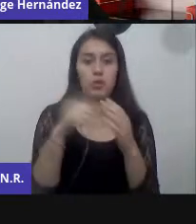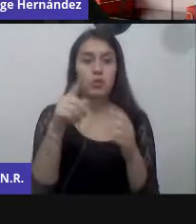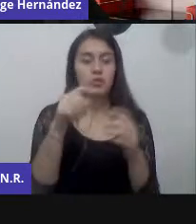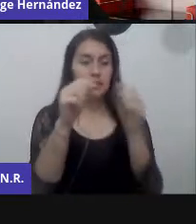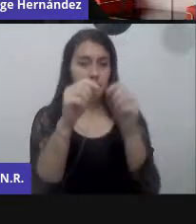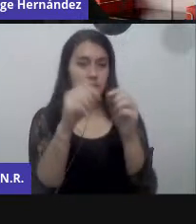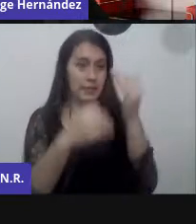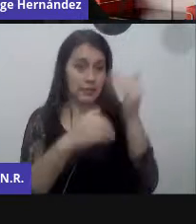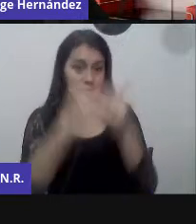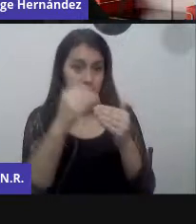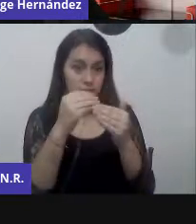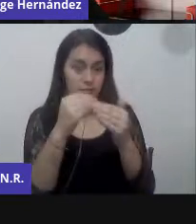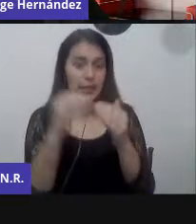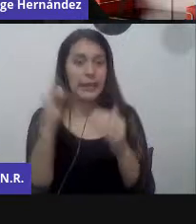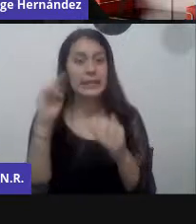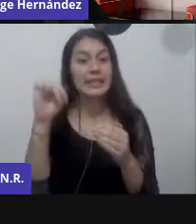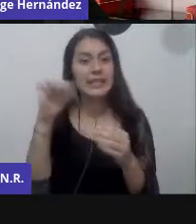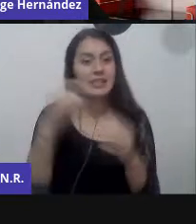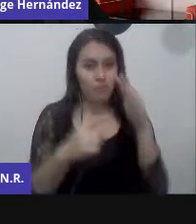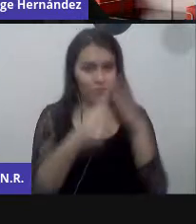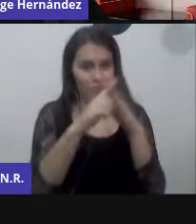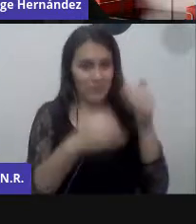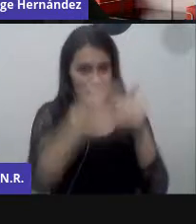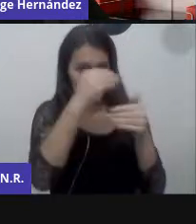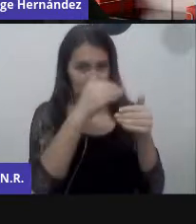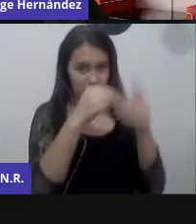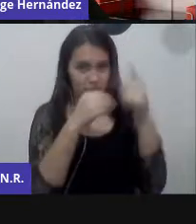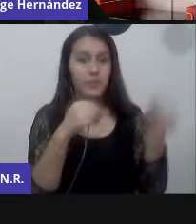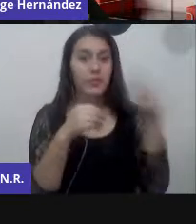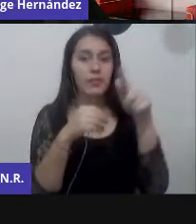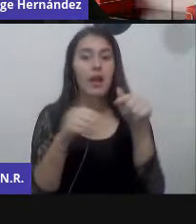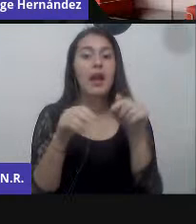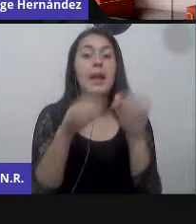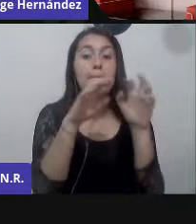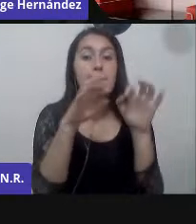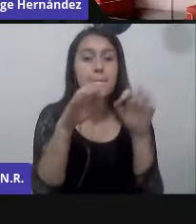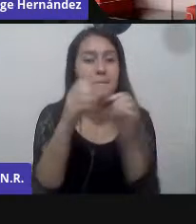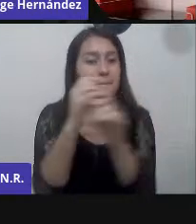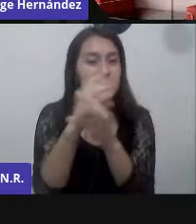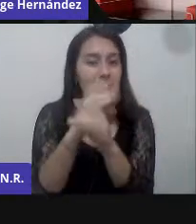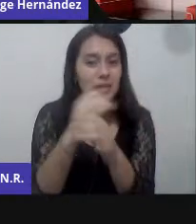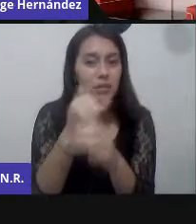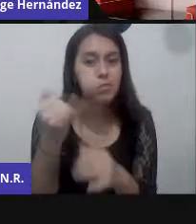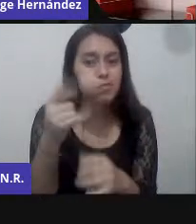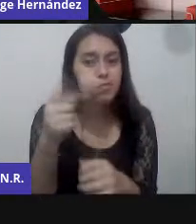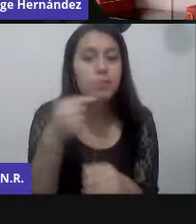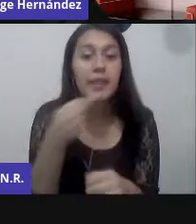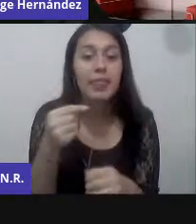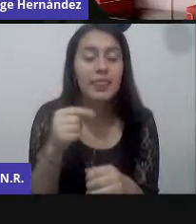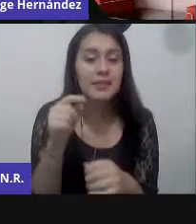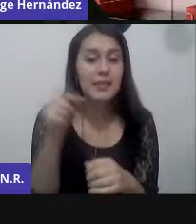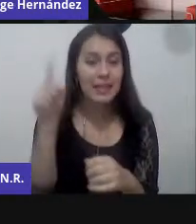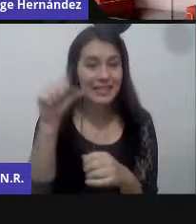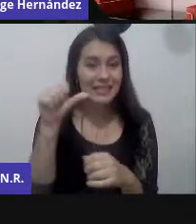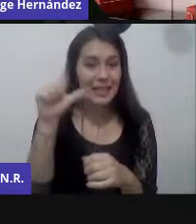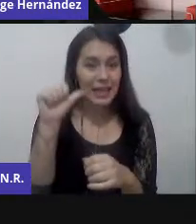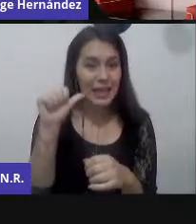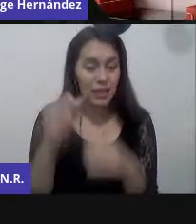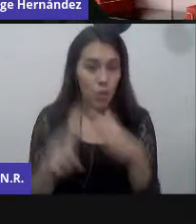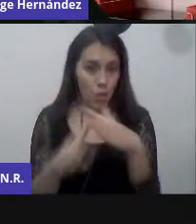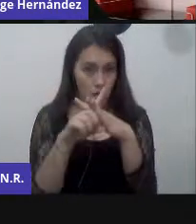inicial, cuando van a colocar un mensaje, tienen estas opciones que dice crear sala, que hablaremos más adelante de